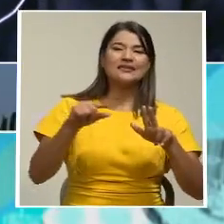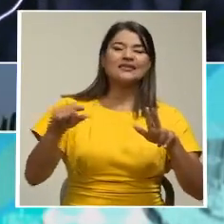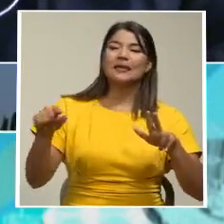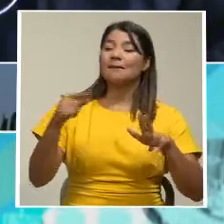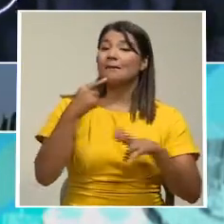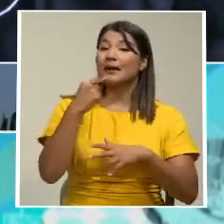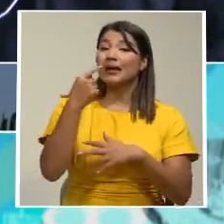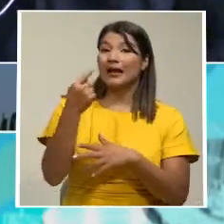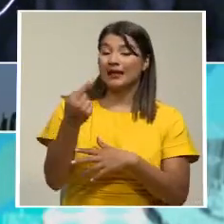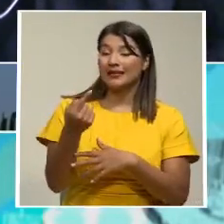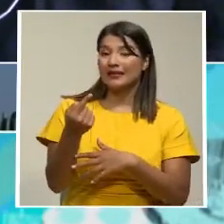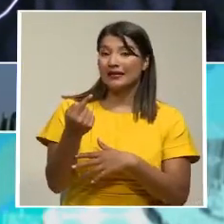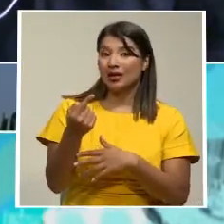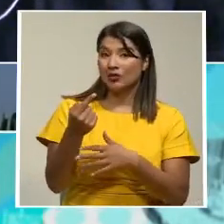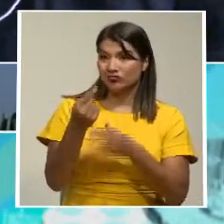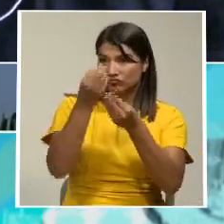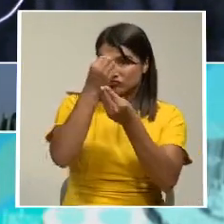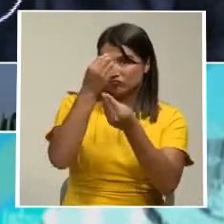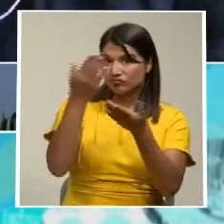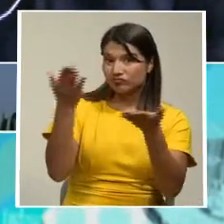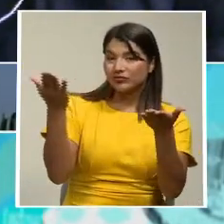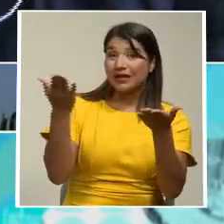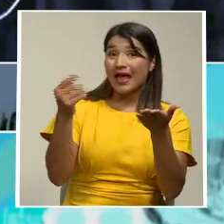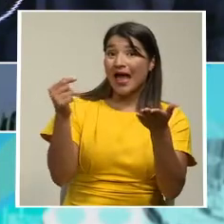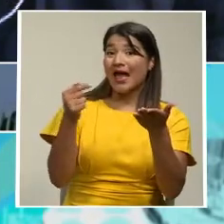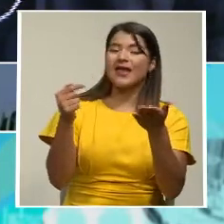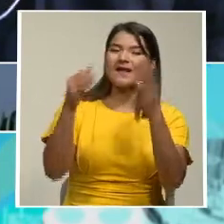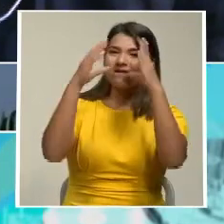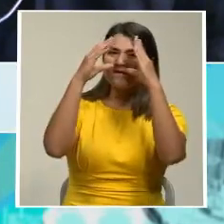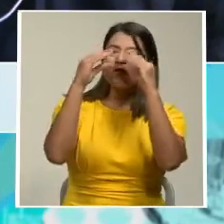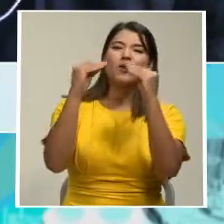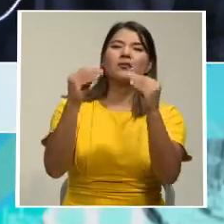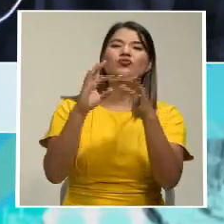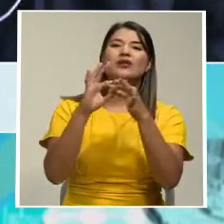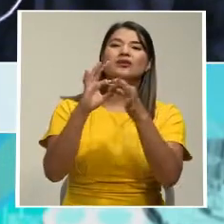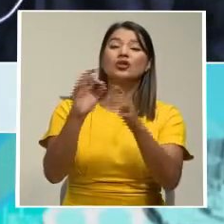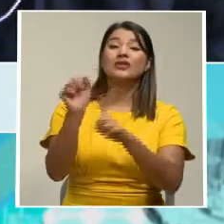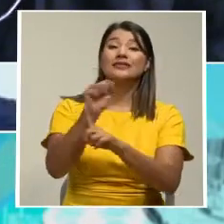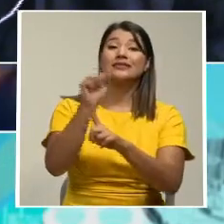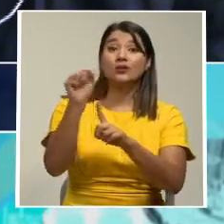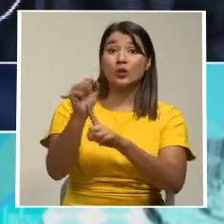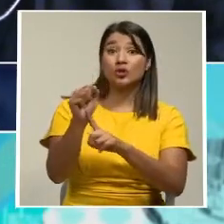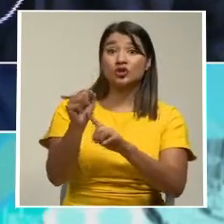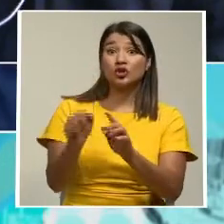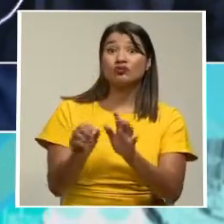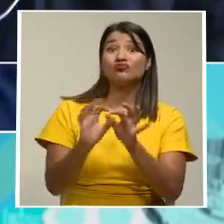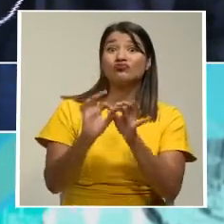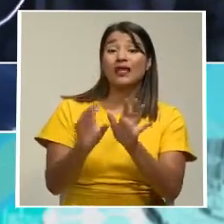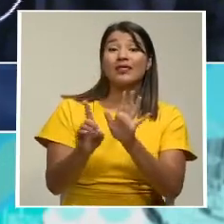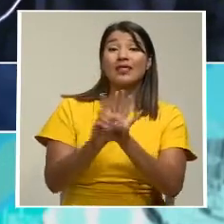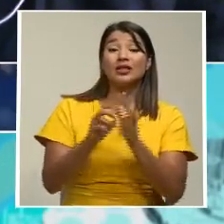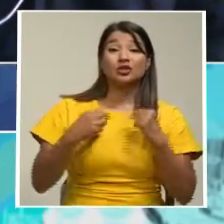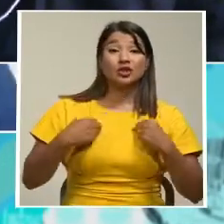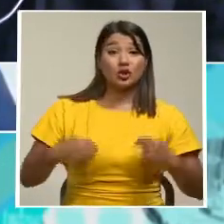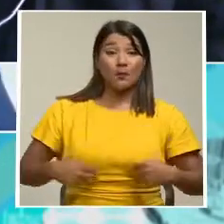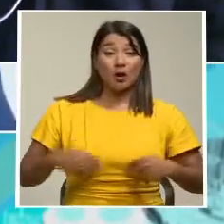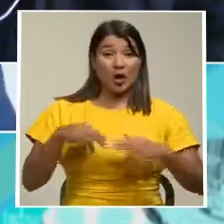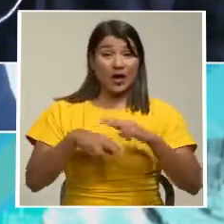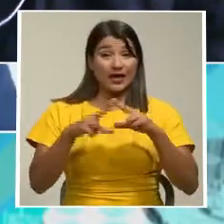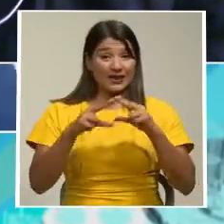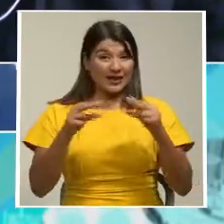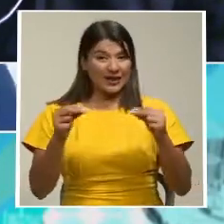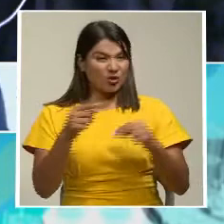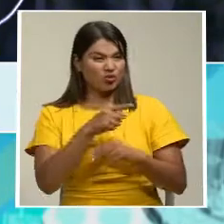donde revela una serie de datos sobre la situación de los derechos humanos en Nicaragua. ¿Qué nos podrías